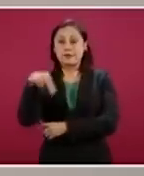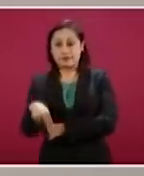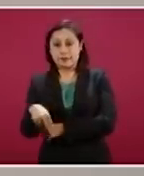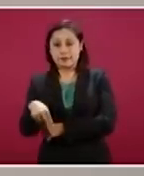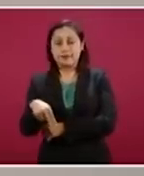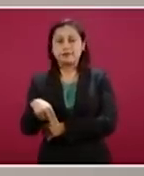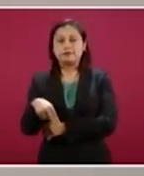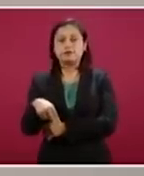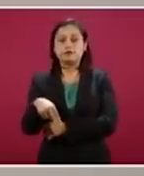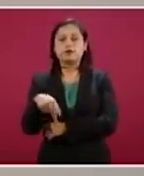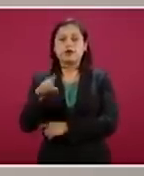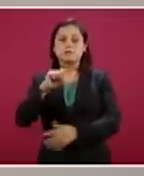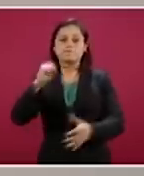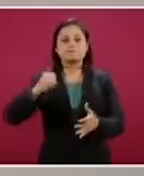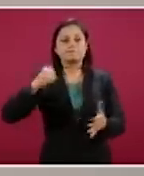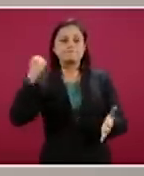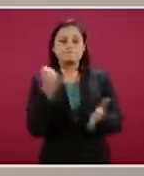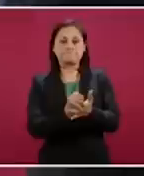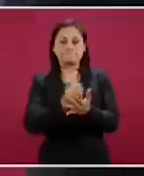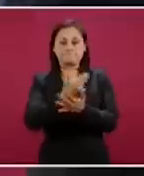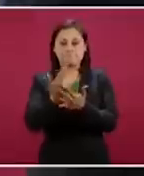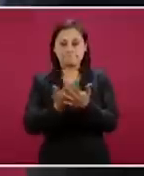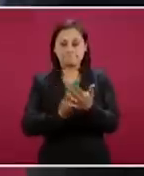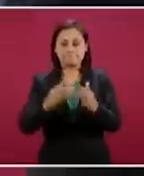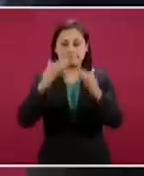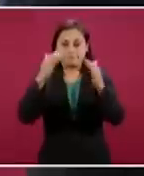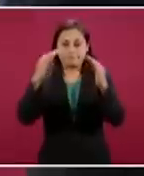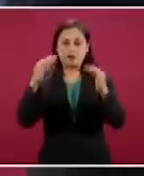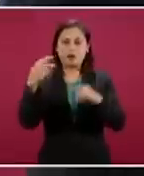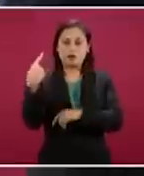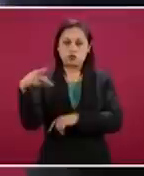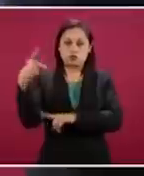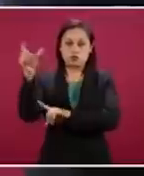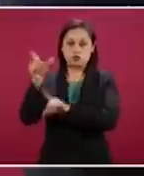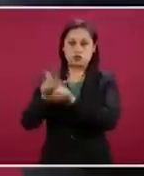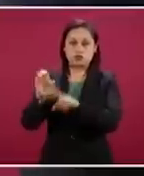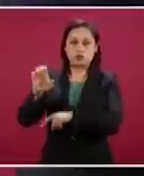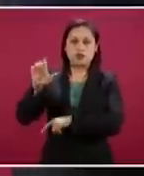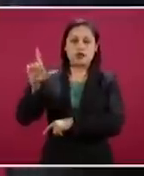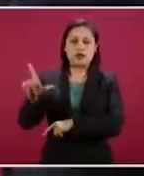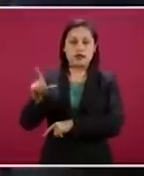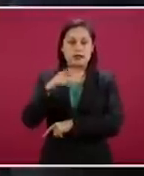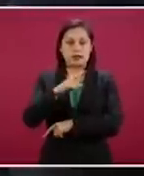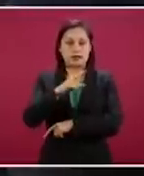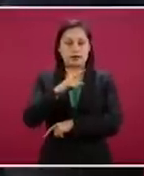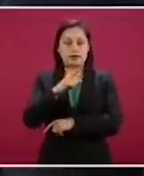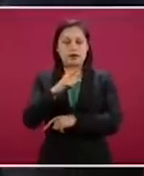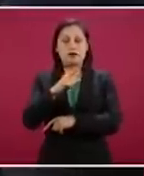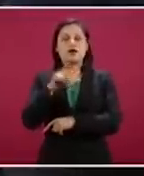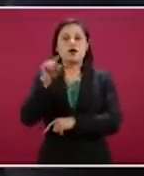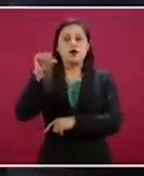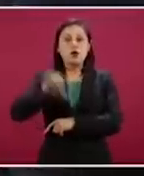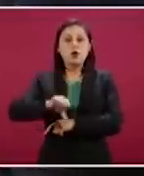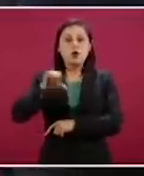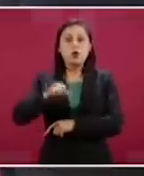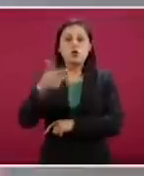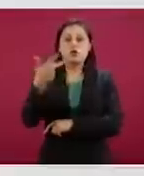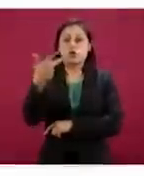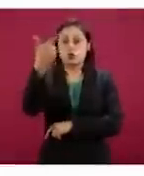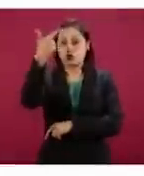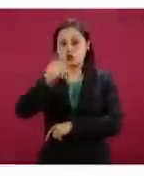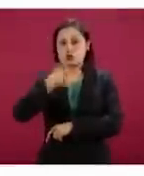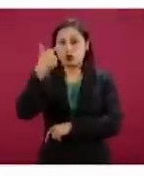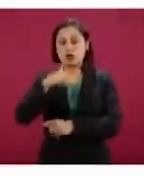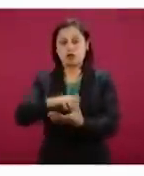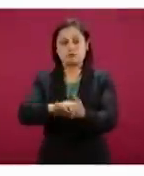que se presenta el día de hoy en sorteo a las 8 de la noche. Están todos